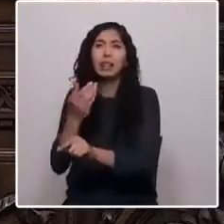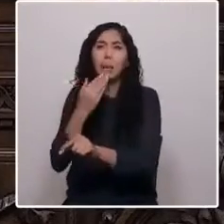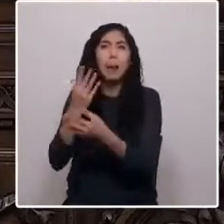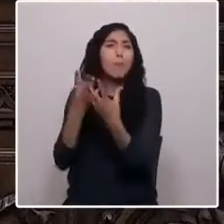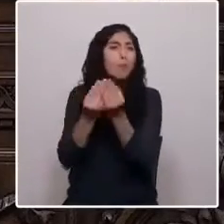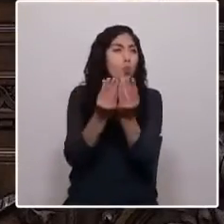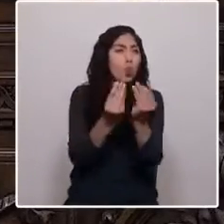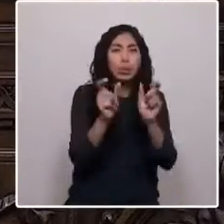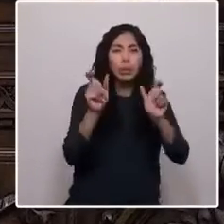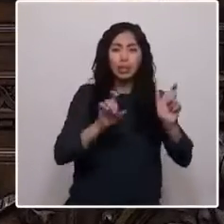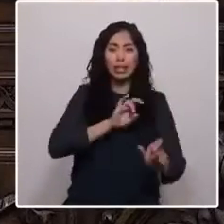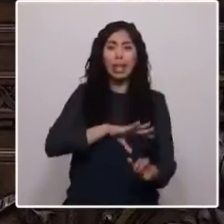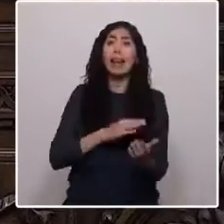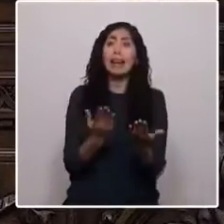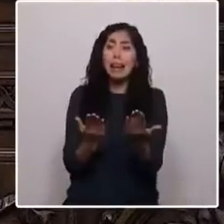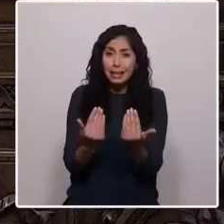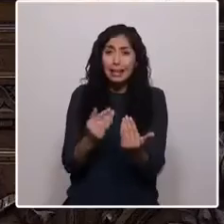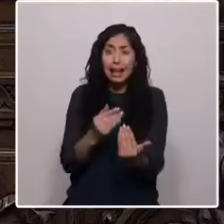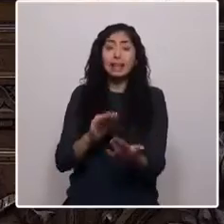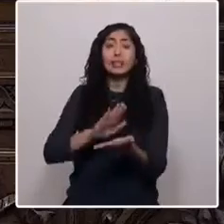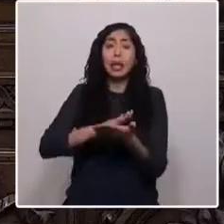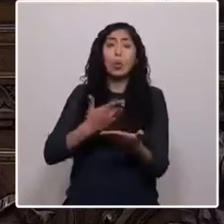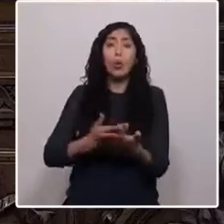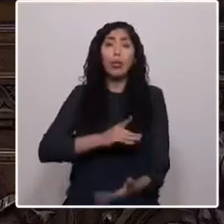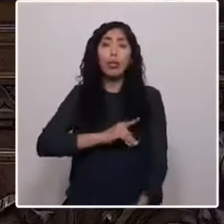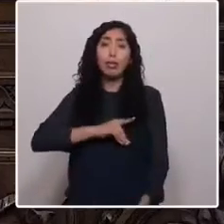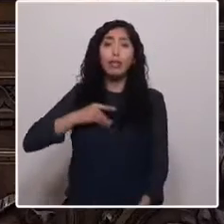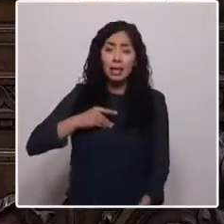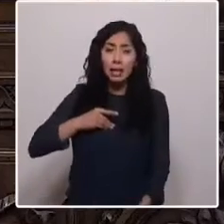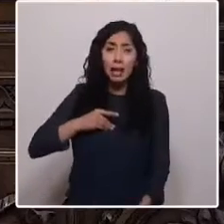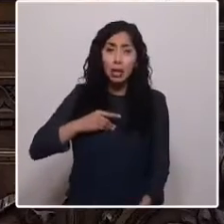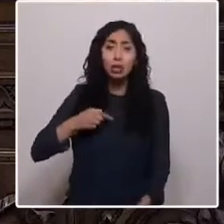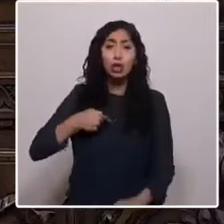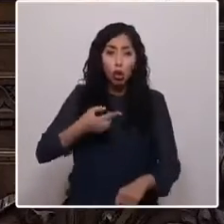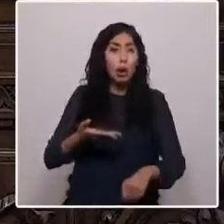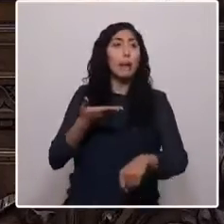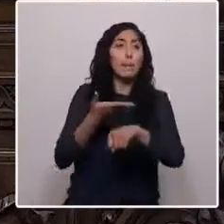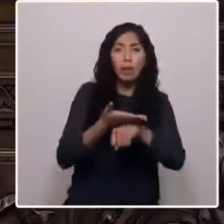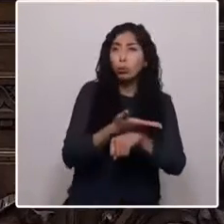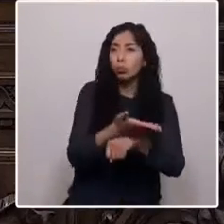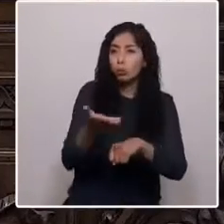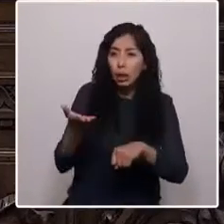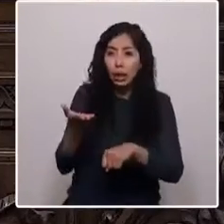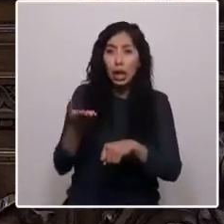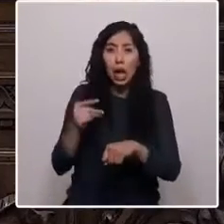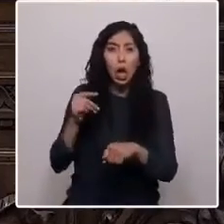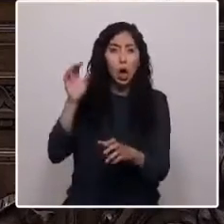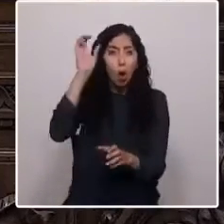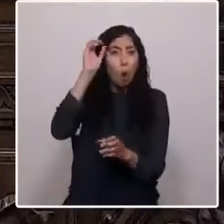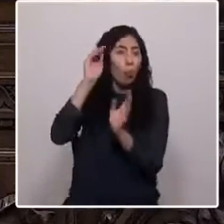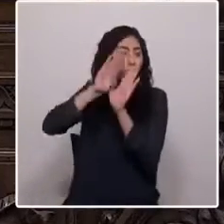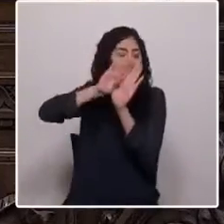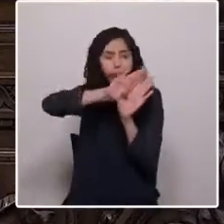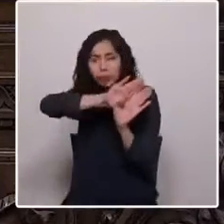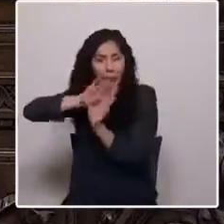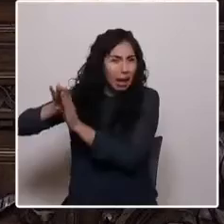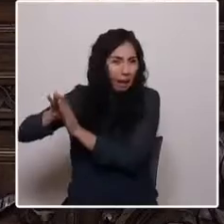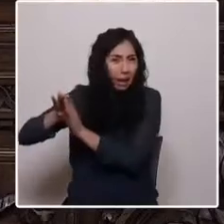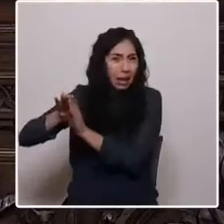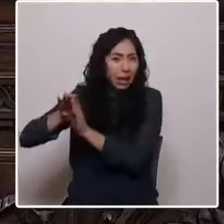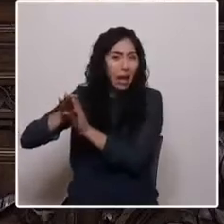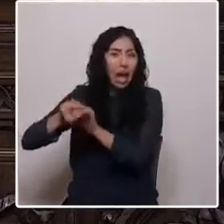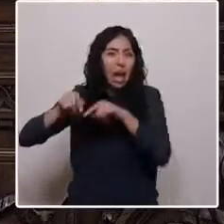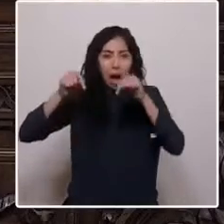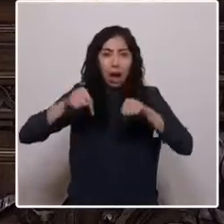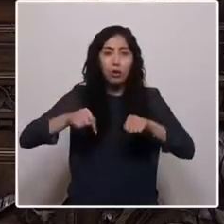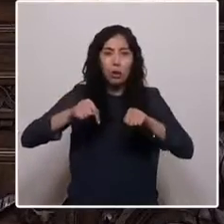digna, les pido que tengamos la grandeza de poner al costado las ideologías y abrazar la